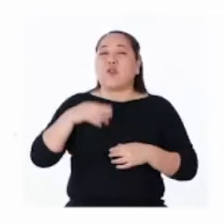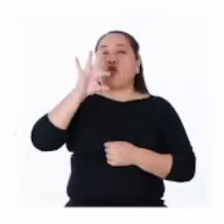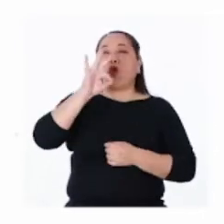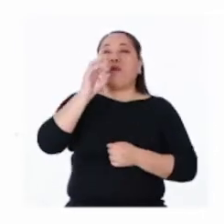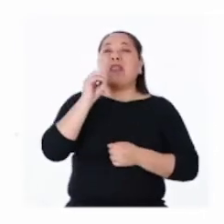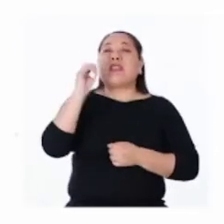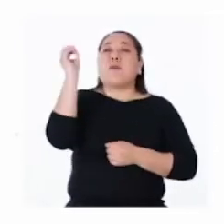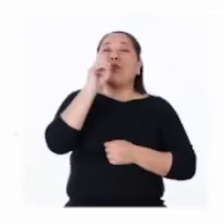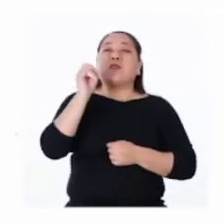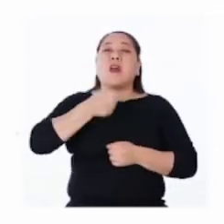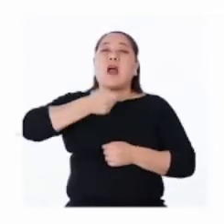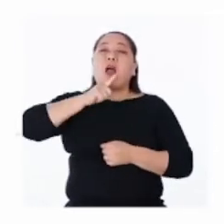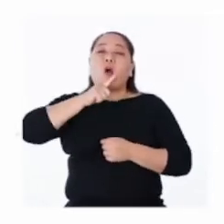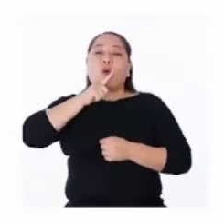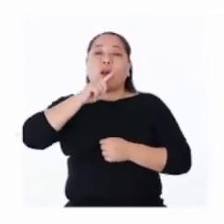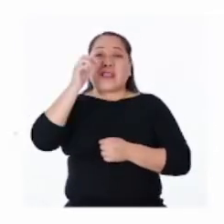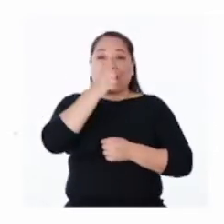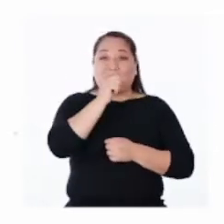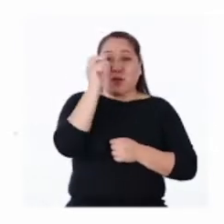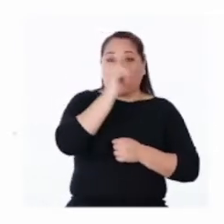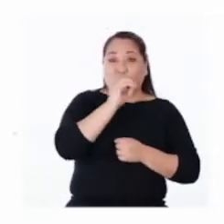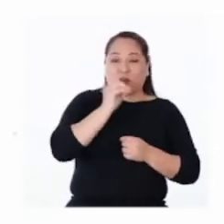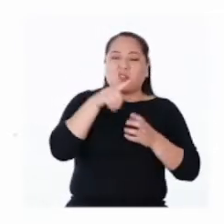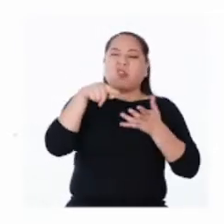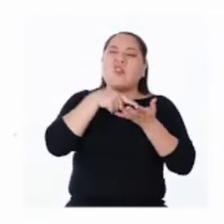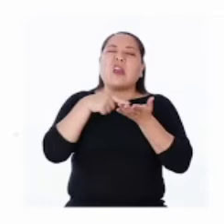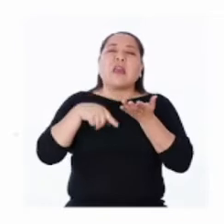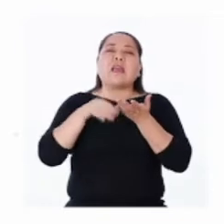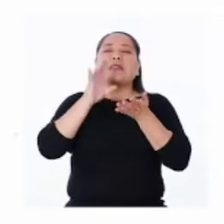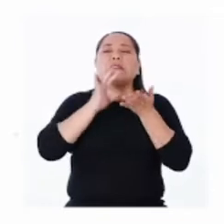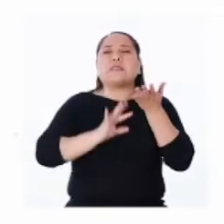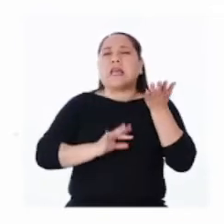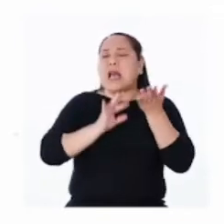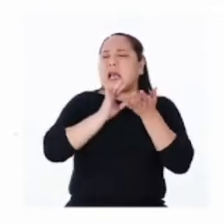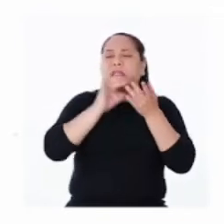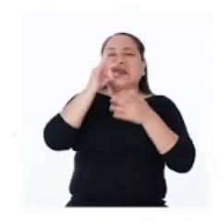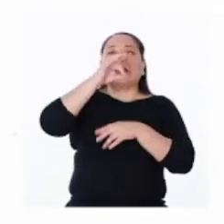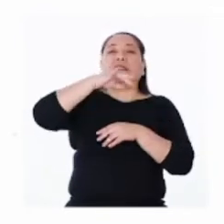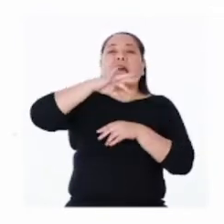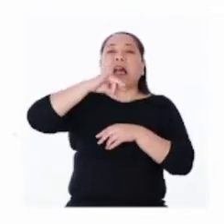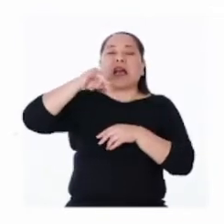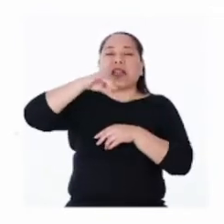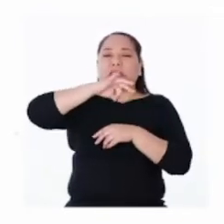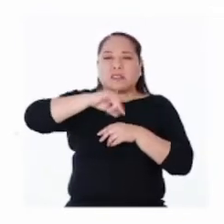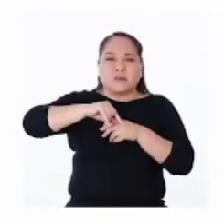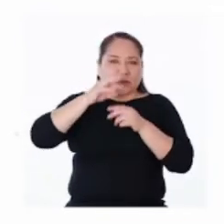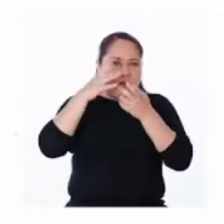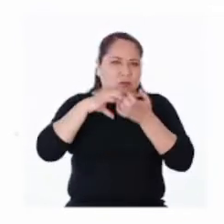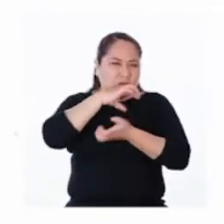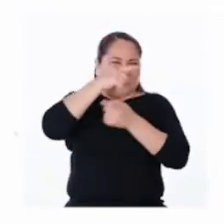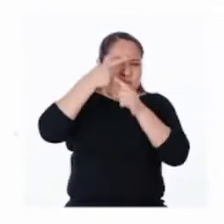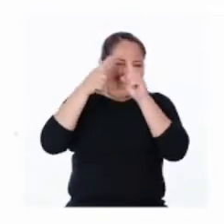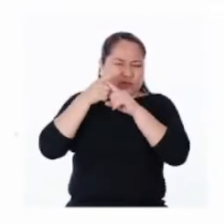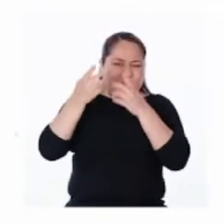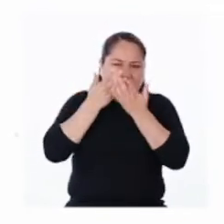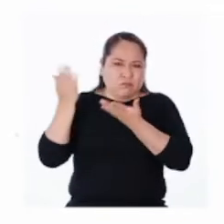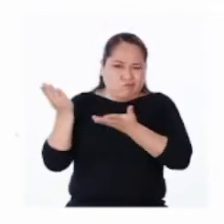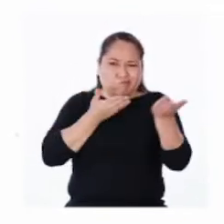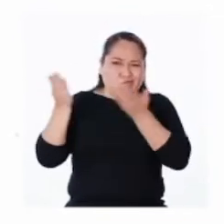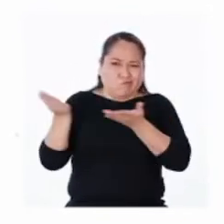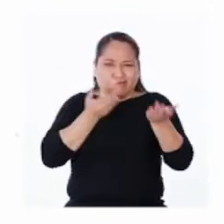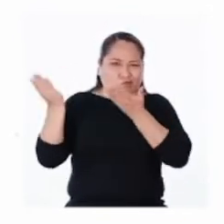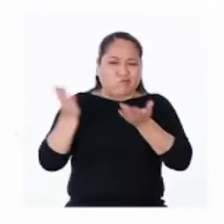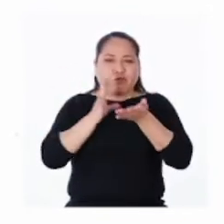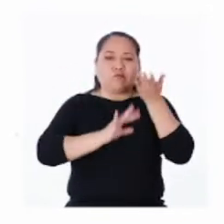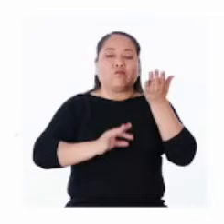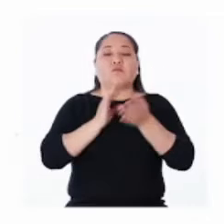del 90% de agua. El otro 10% está formado por sales disueltas, proteínas y diversas sustancias que están siendo